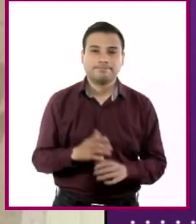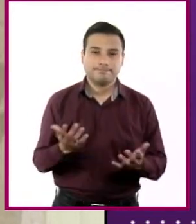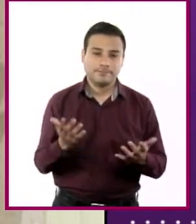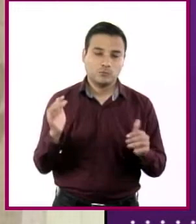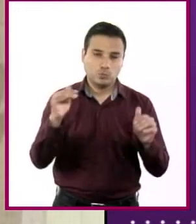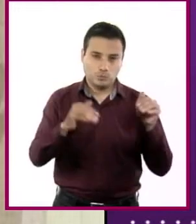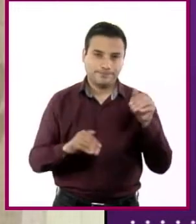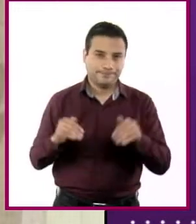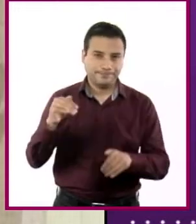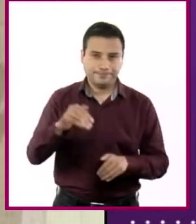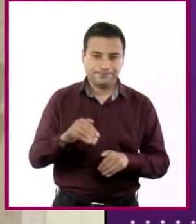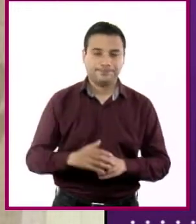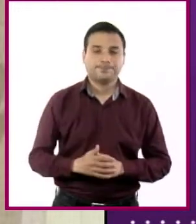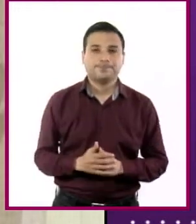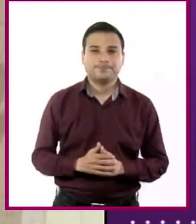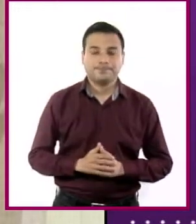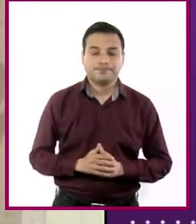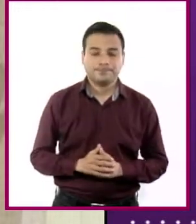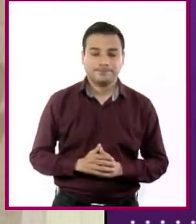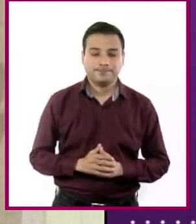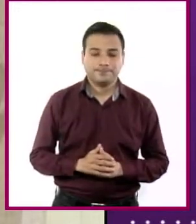Swimming.